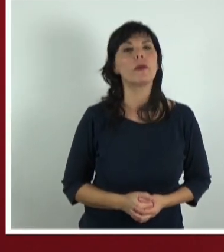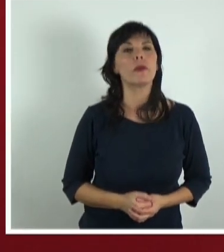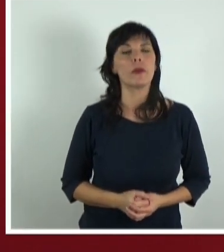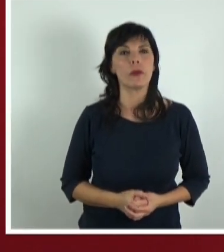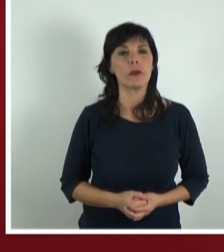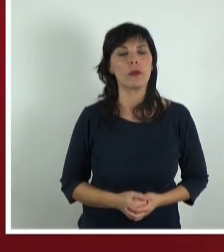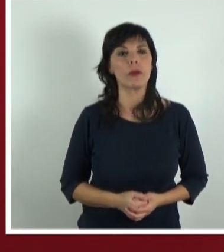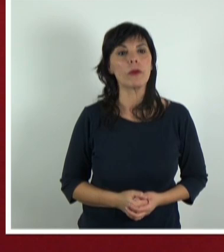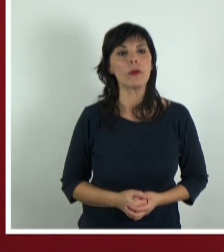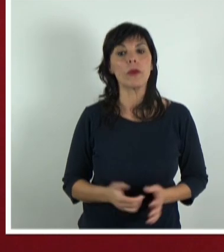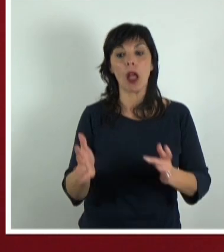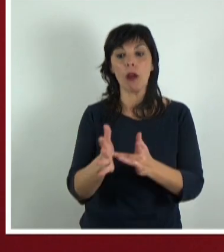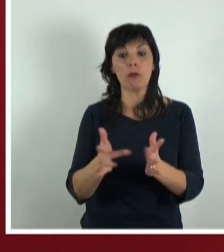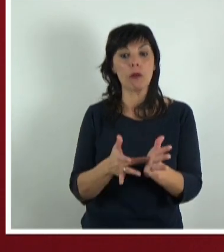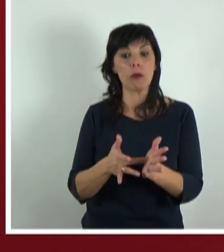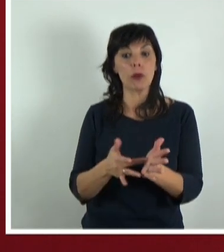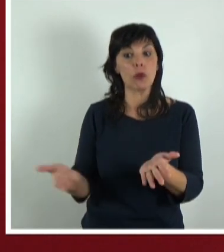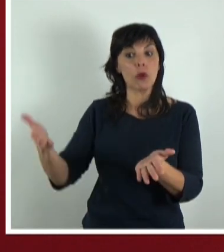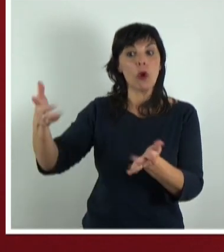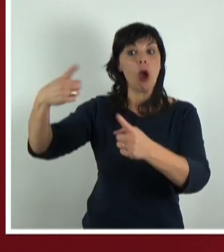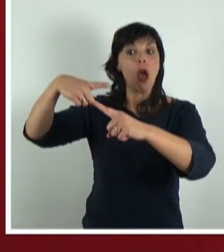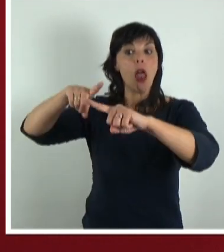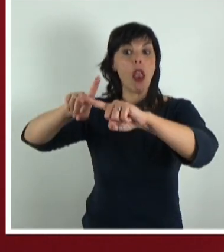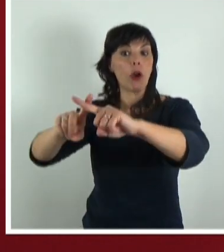simbólicamente, murió en aquella cruz.